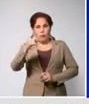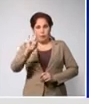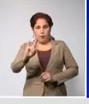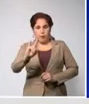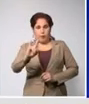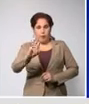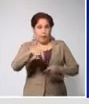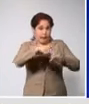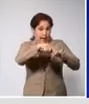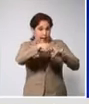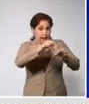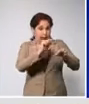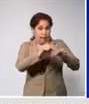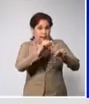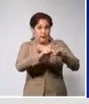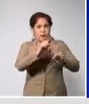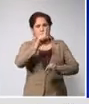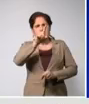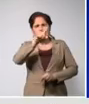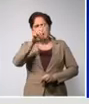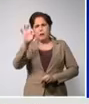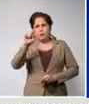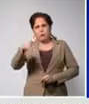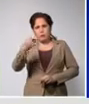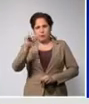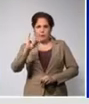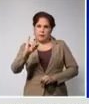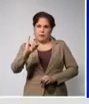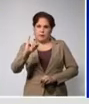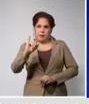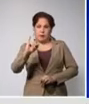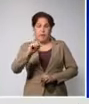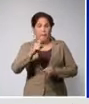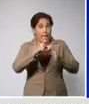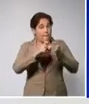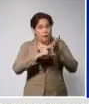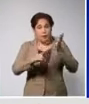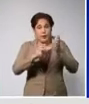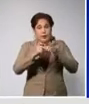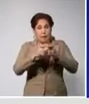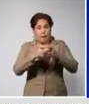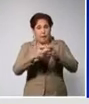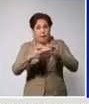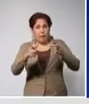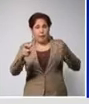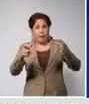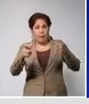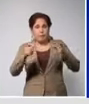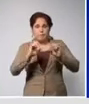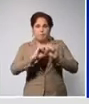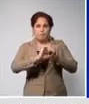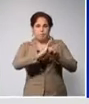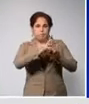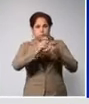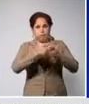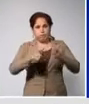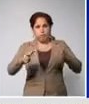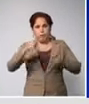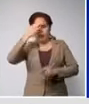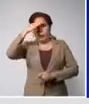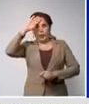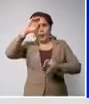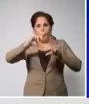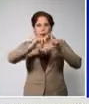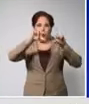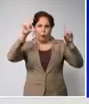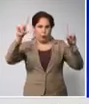especial con 100,6 son las provincias con tasas más elevadas de Cuba en